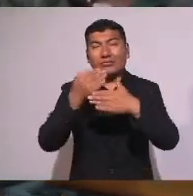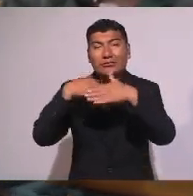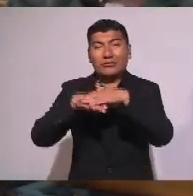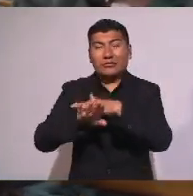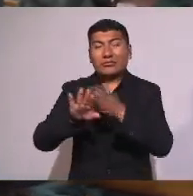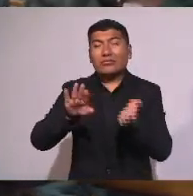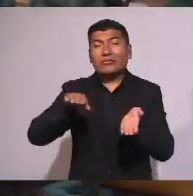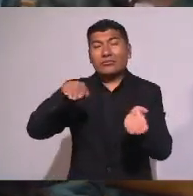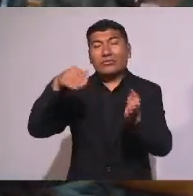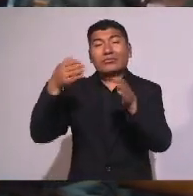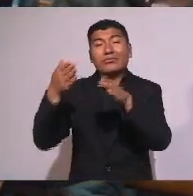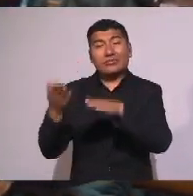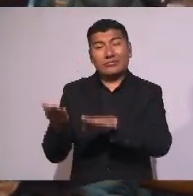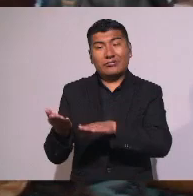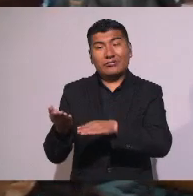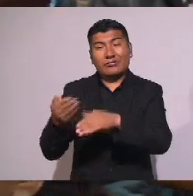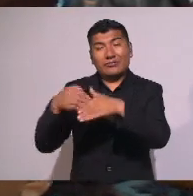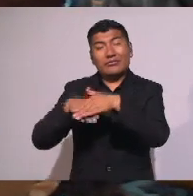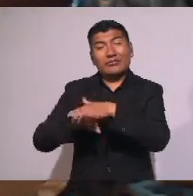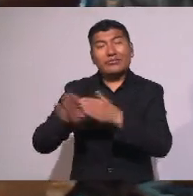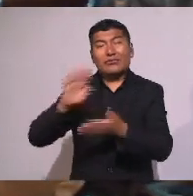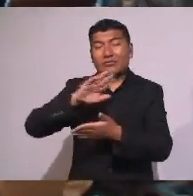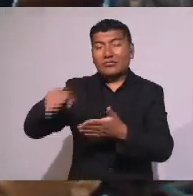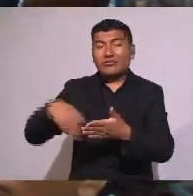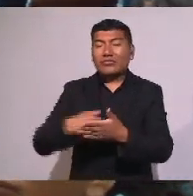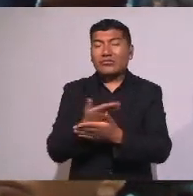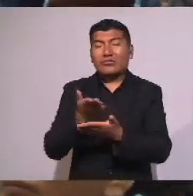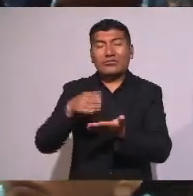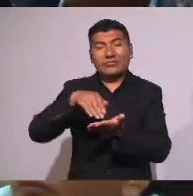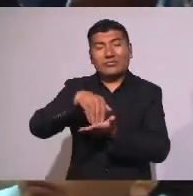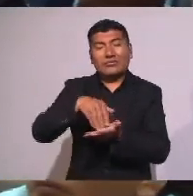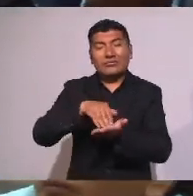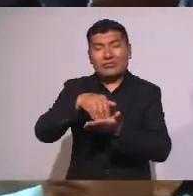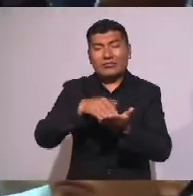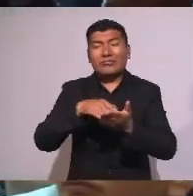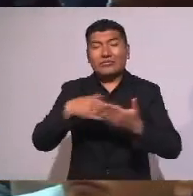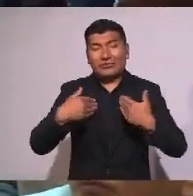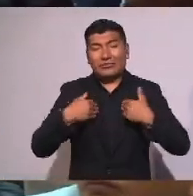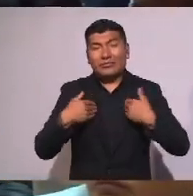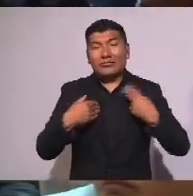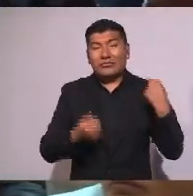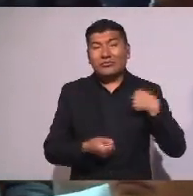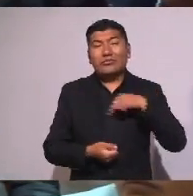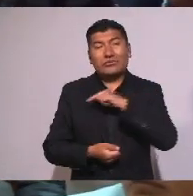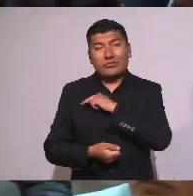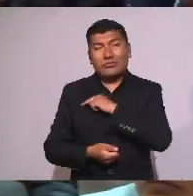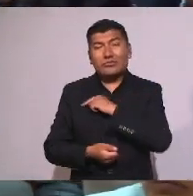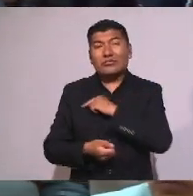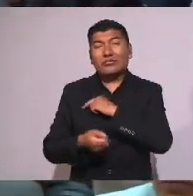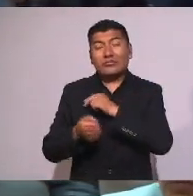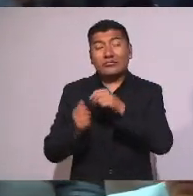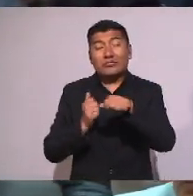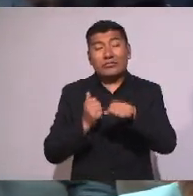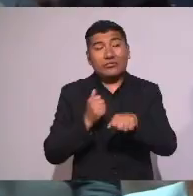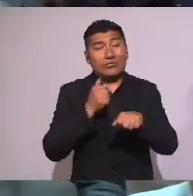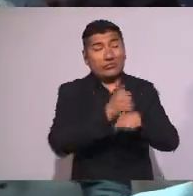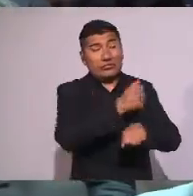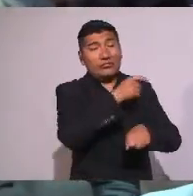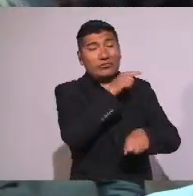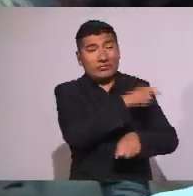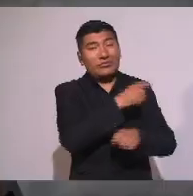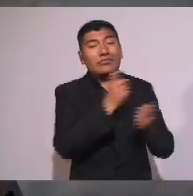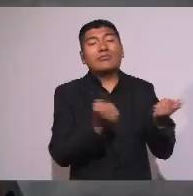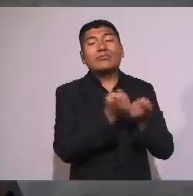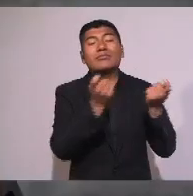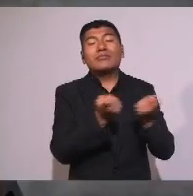la muerte. Entraron todas las debilidades que tenemos nosotros por el pecado, queridos